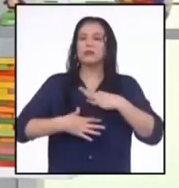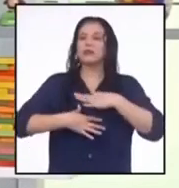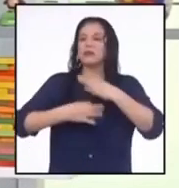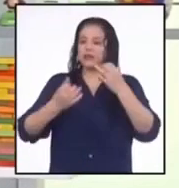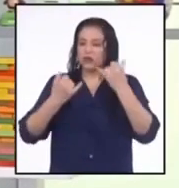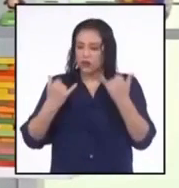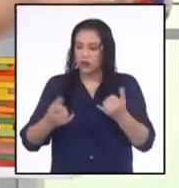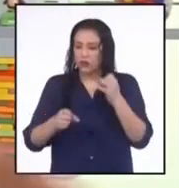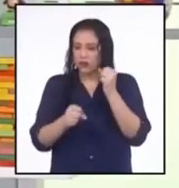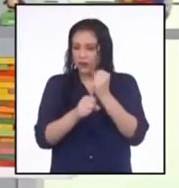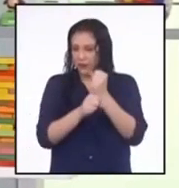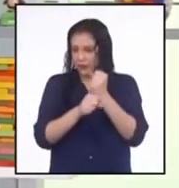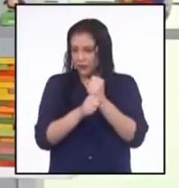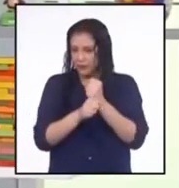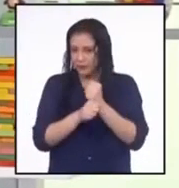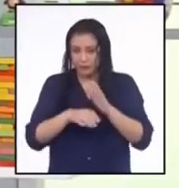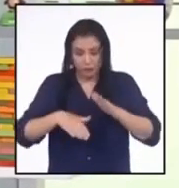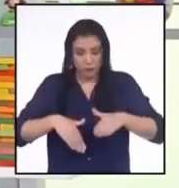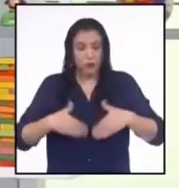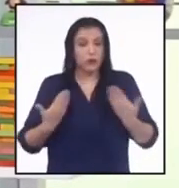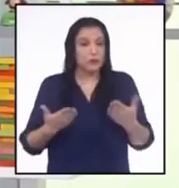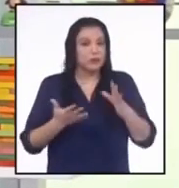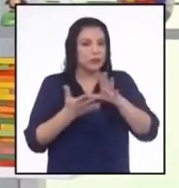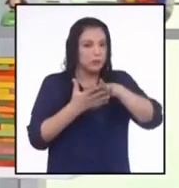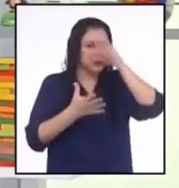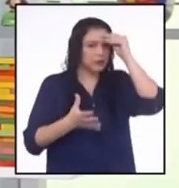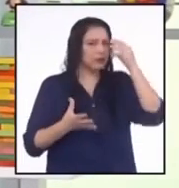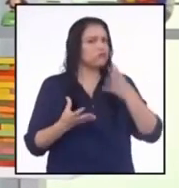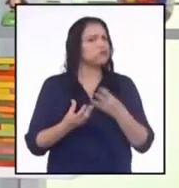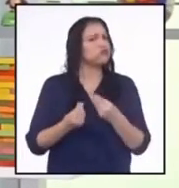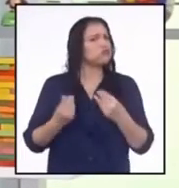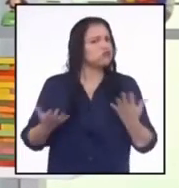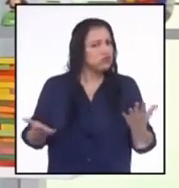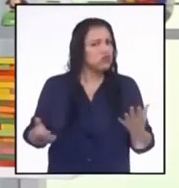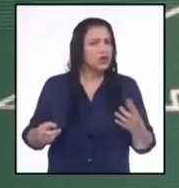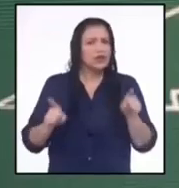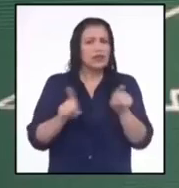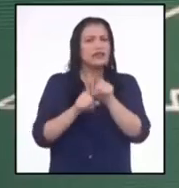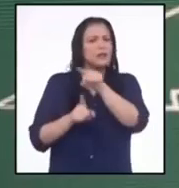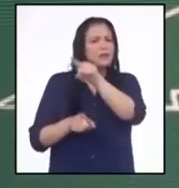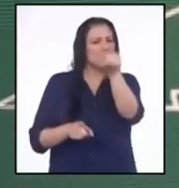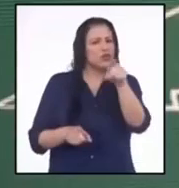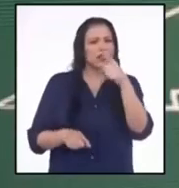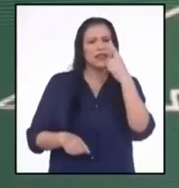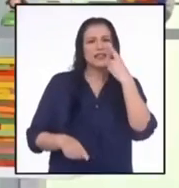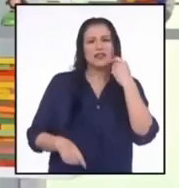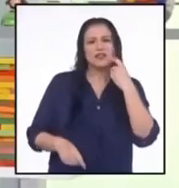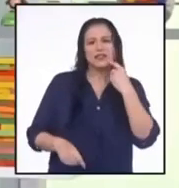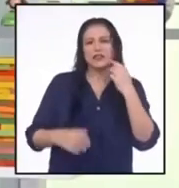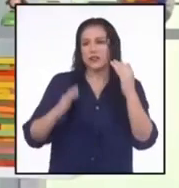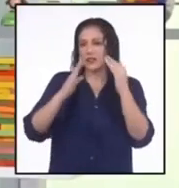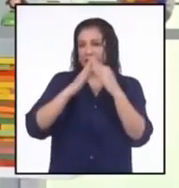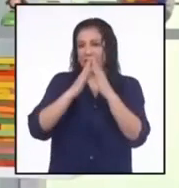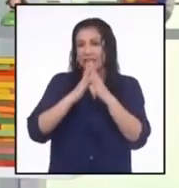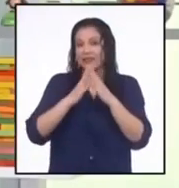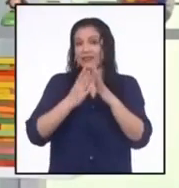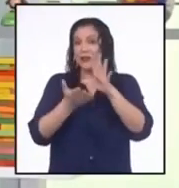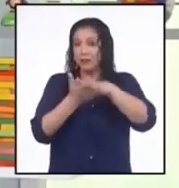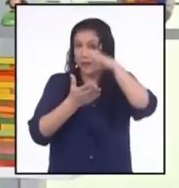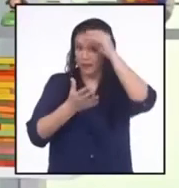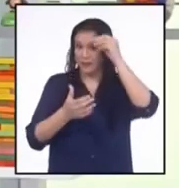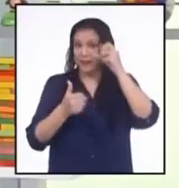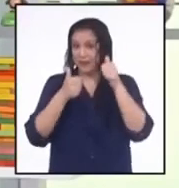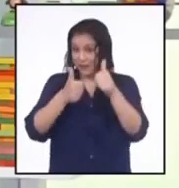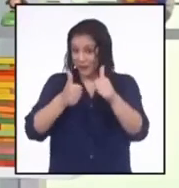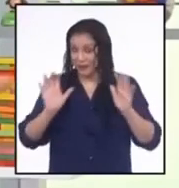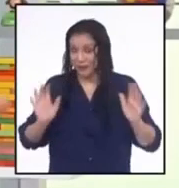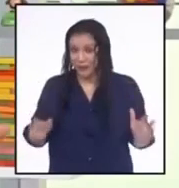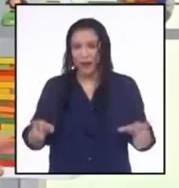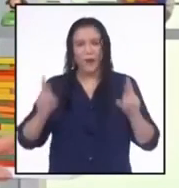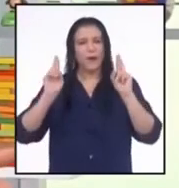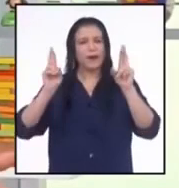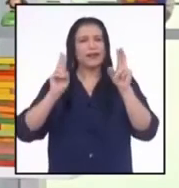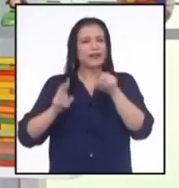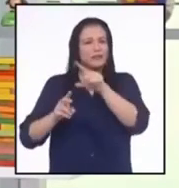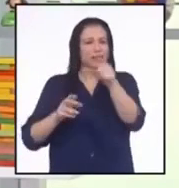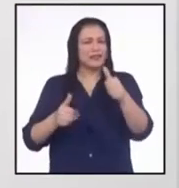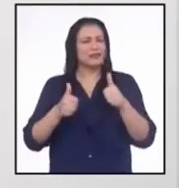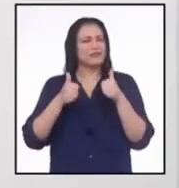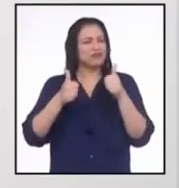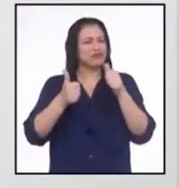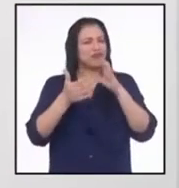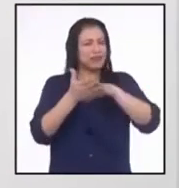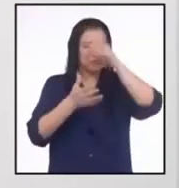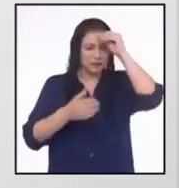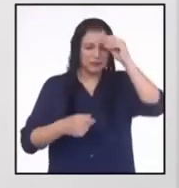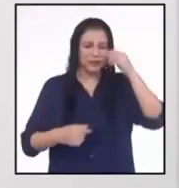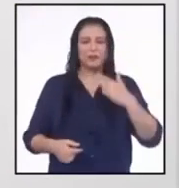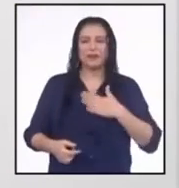lo que trabajamos hoy. Pudimos aprender mucho y además ustedes, chicas y chicos en sus casas, también aprendieron, ¿verdad? Esperamos que